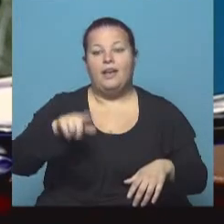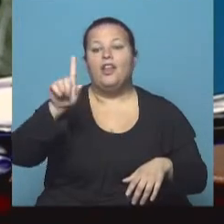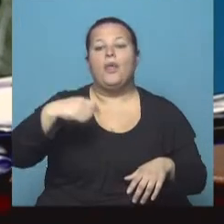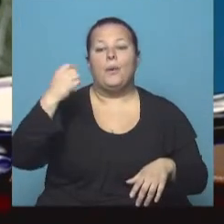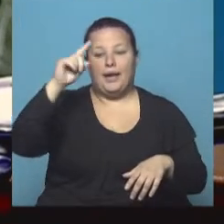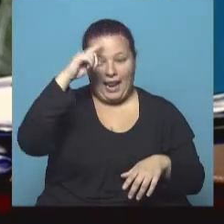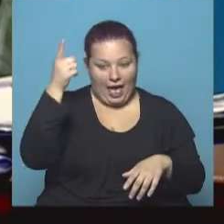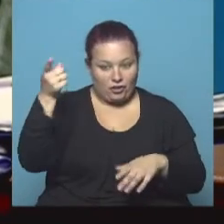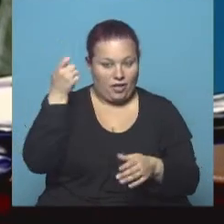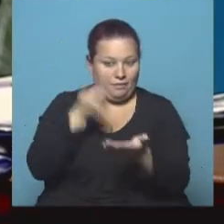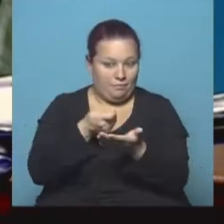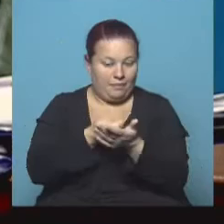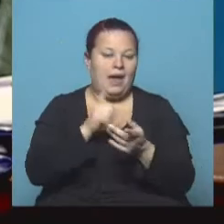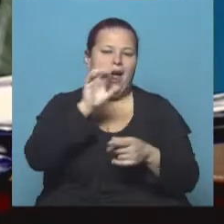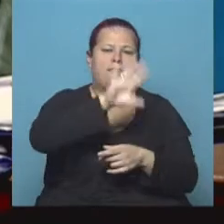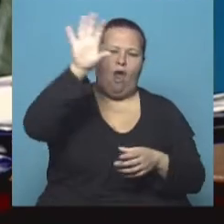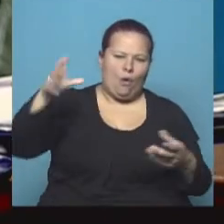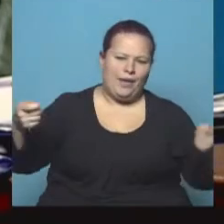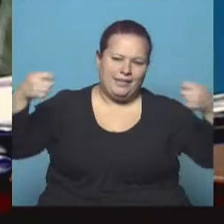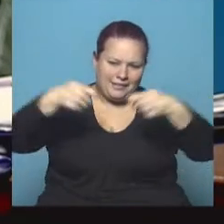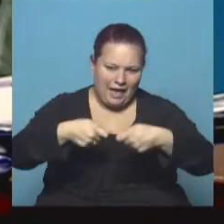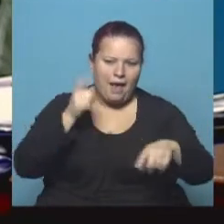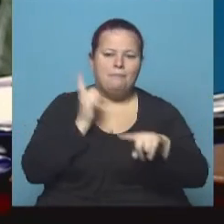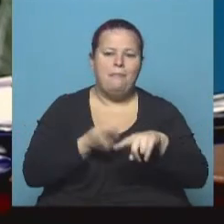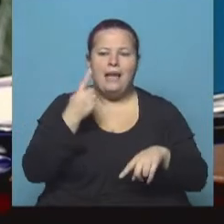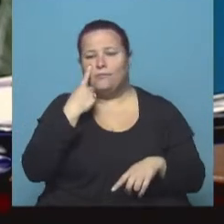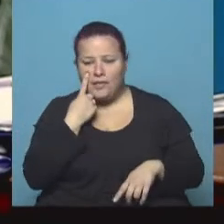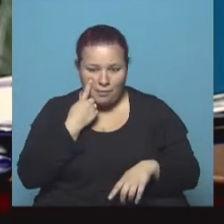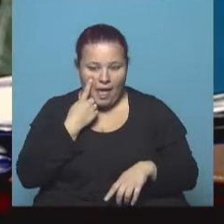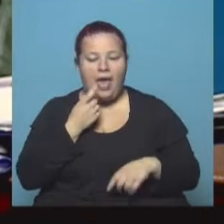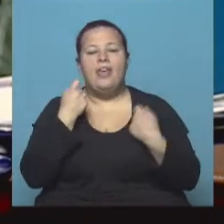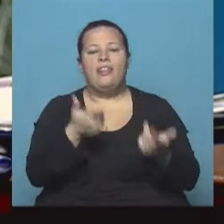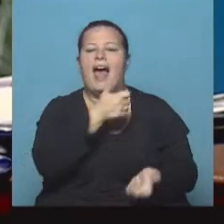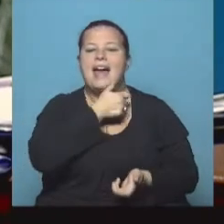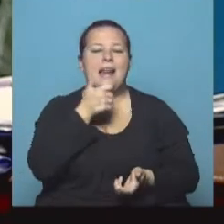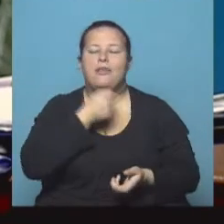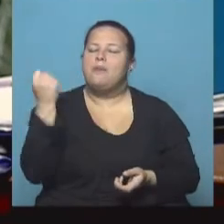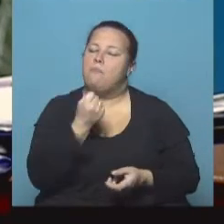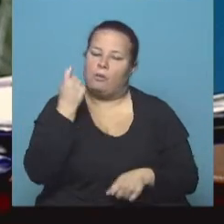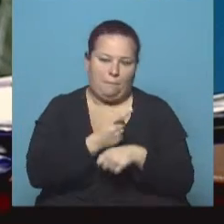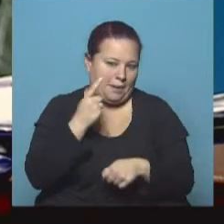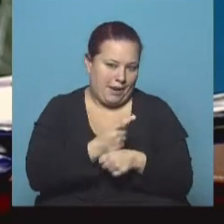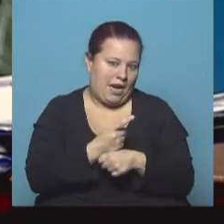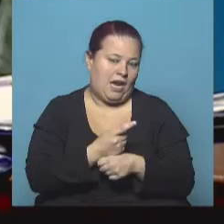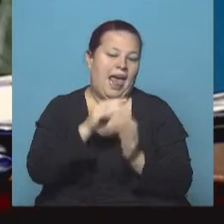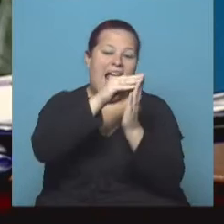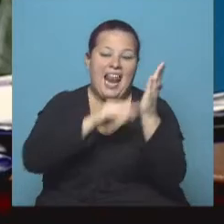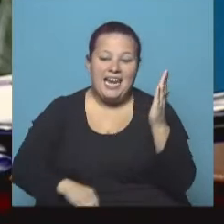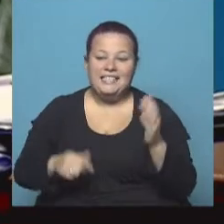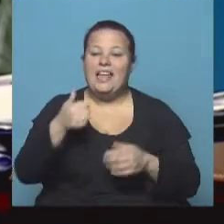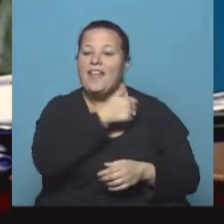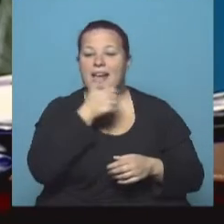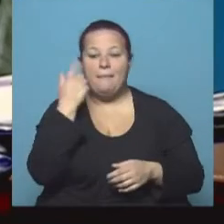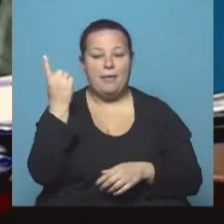desde nación además de lo que aportan las provincias y los municipios de medicamentos esenciales o sea el listado de medicamentos